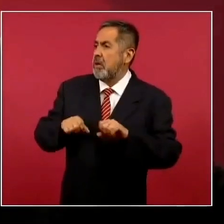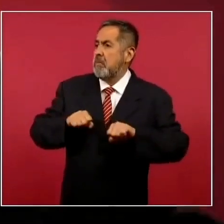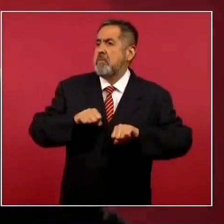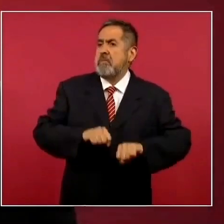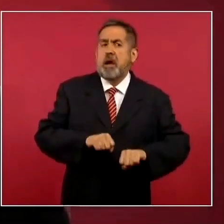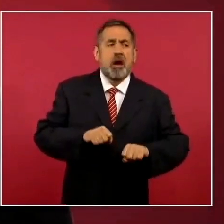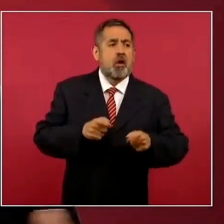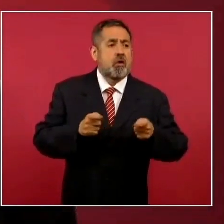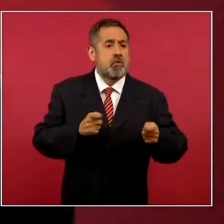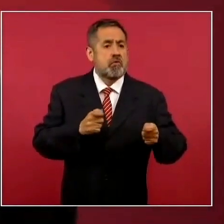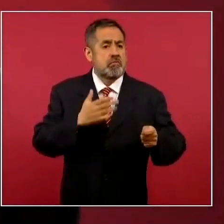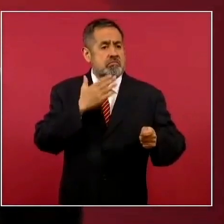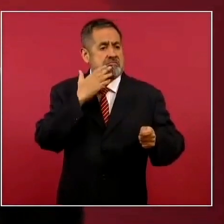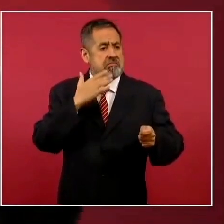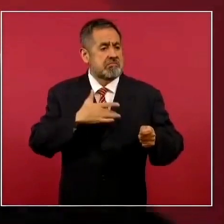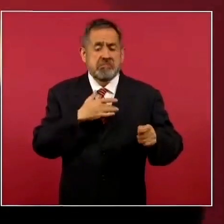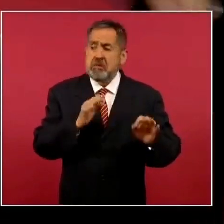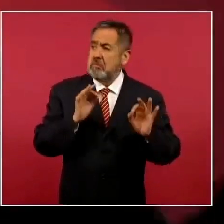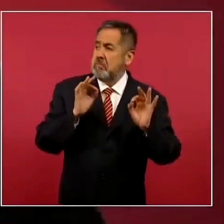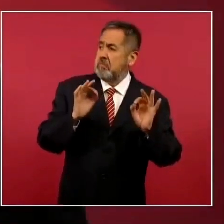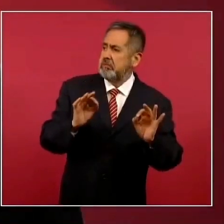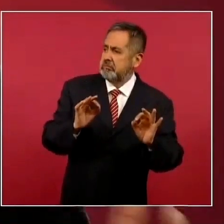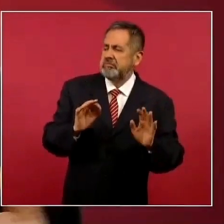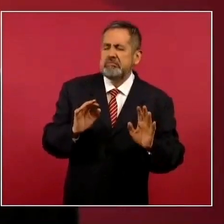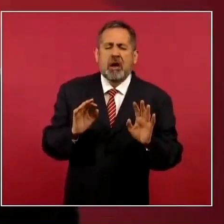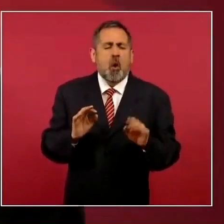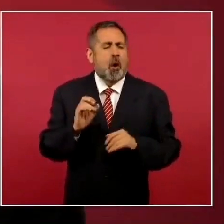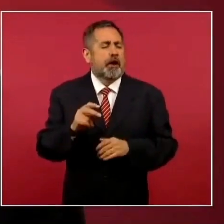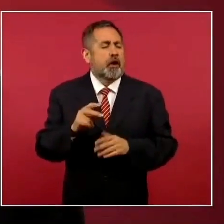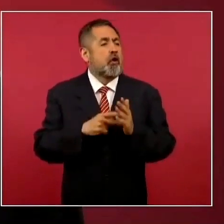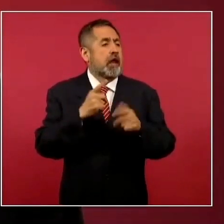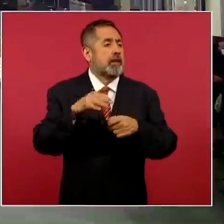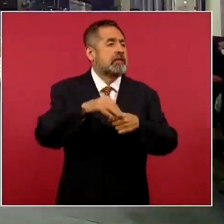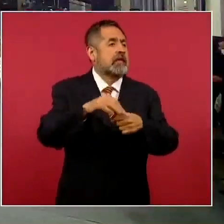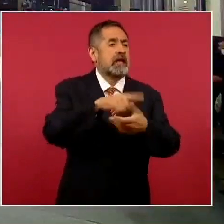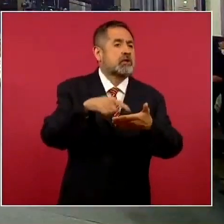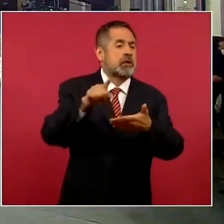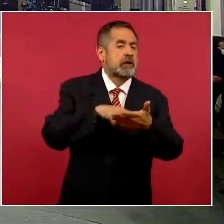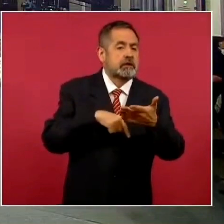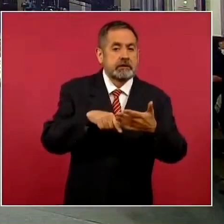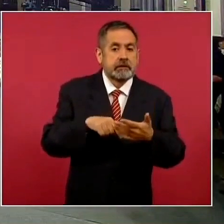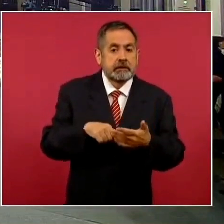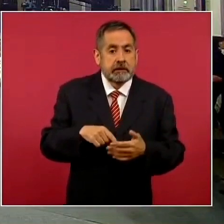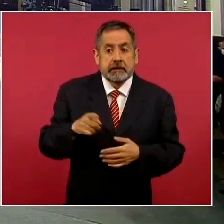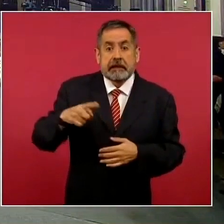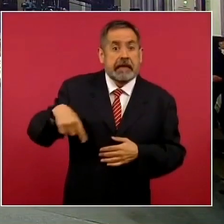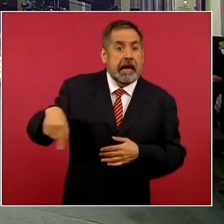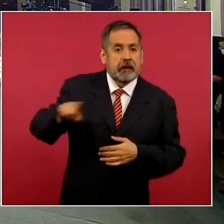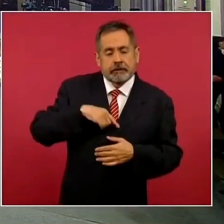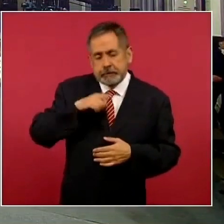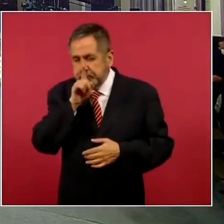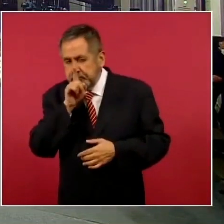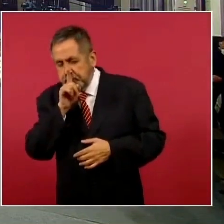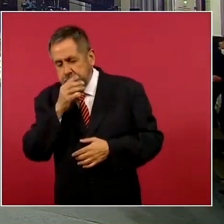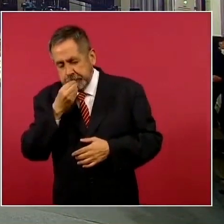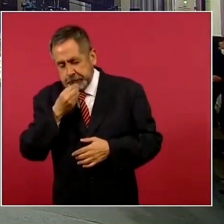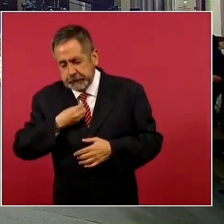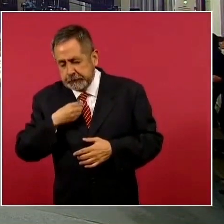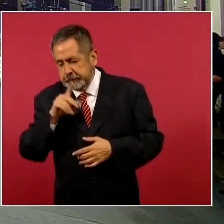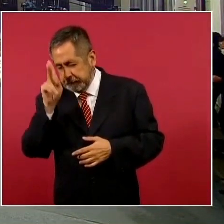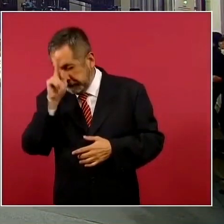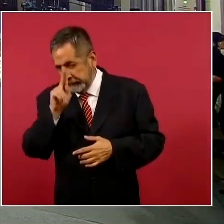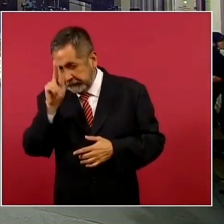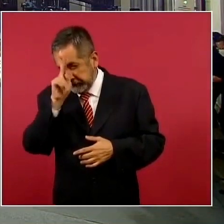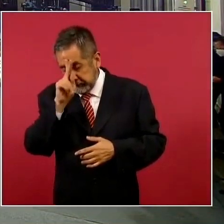el control y llaman de nuevo elección, los que se habían quedado callados de manera